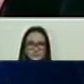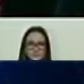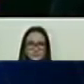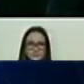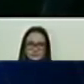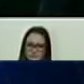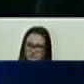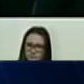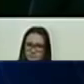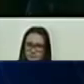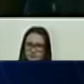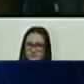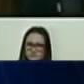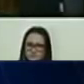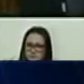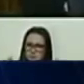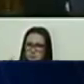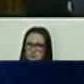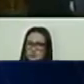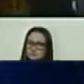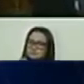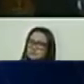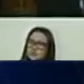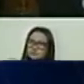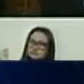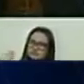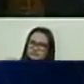pensado, compañeros,